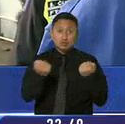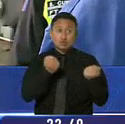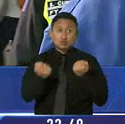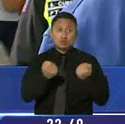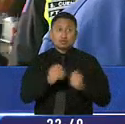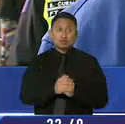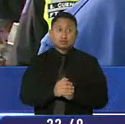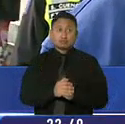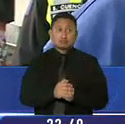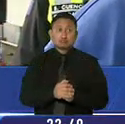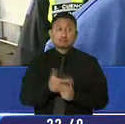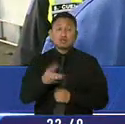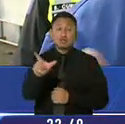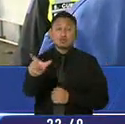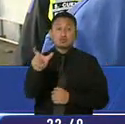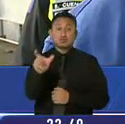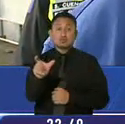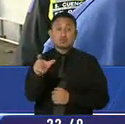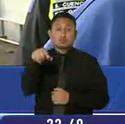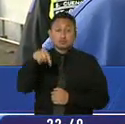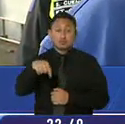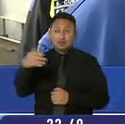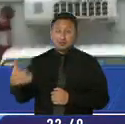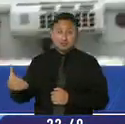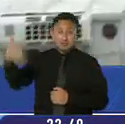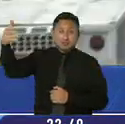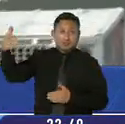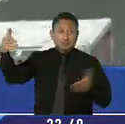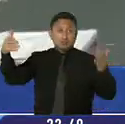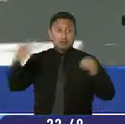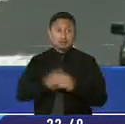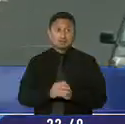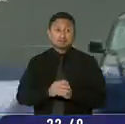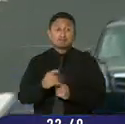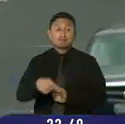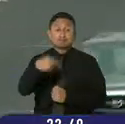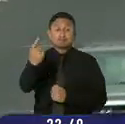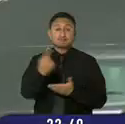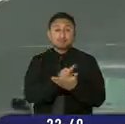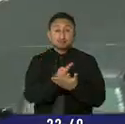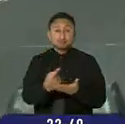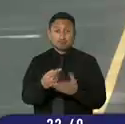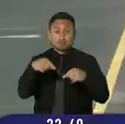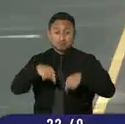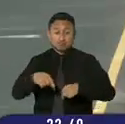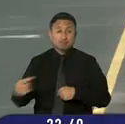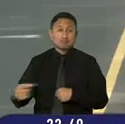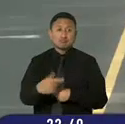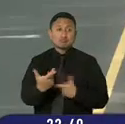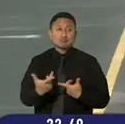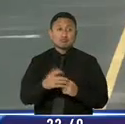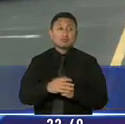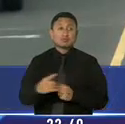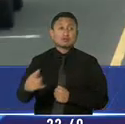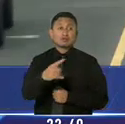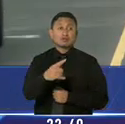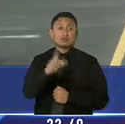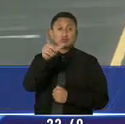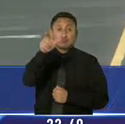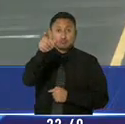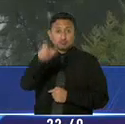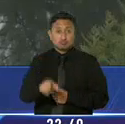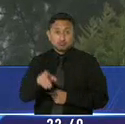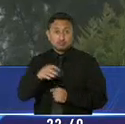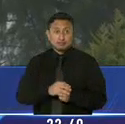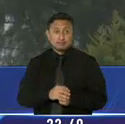de documentos, vidrios polarizados. Durante las próximas semanas únicamente funcionarán los fotorradares fijos. Sin embargo, la